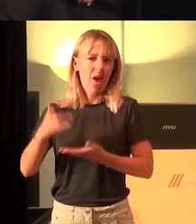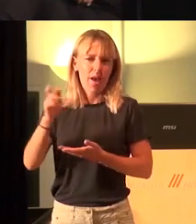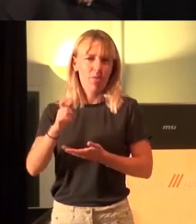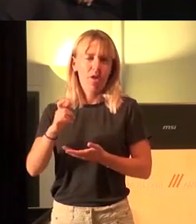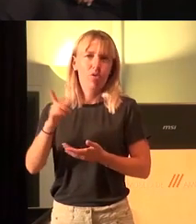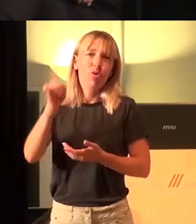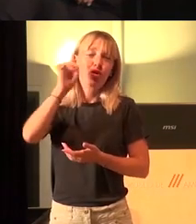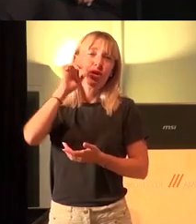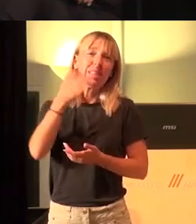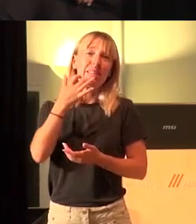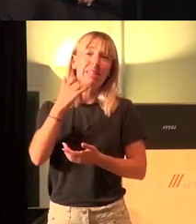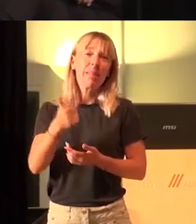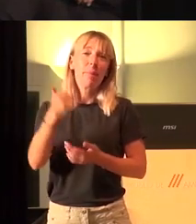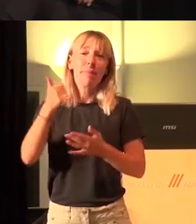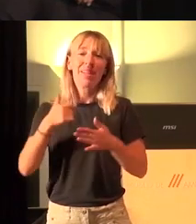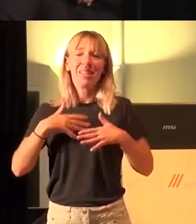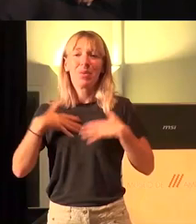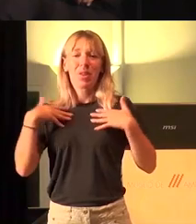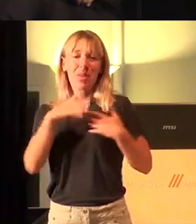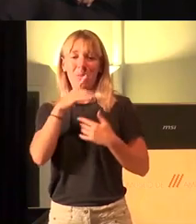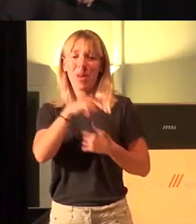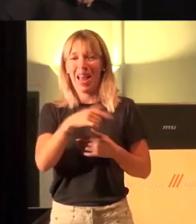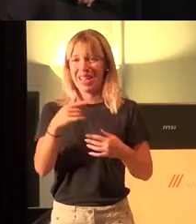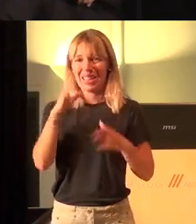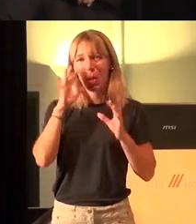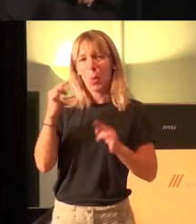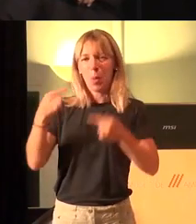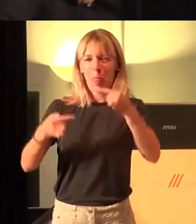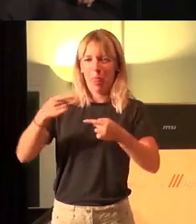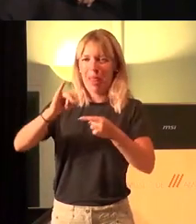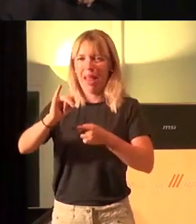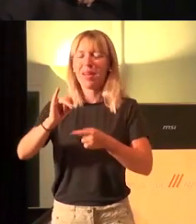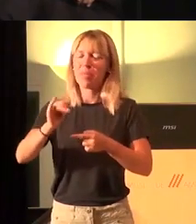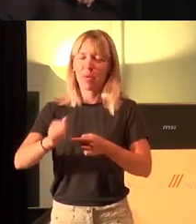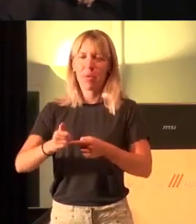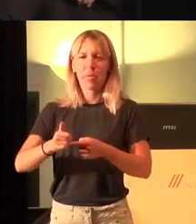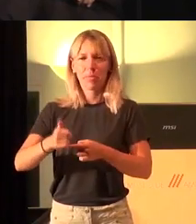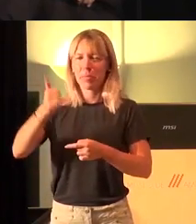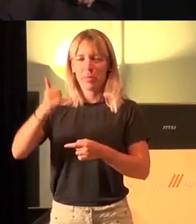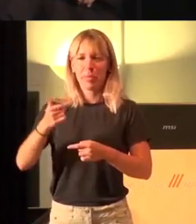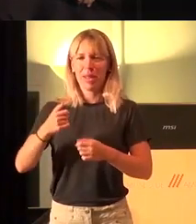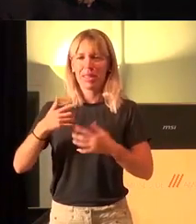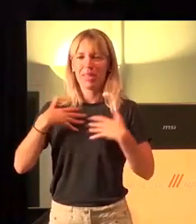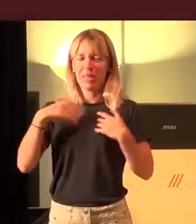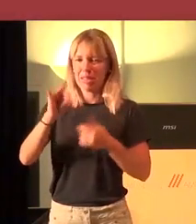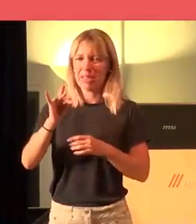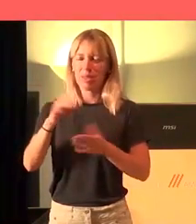no sé si los más entusiastas, porque aquí seguro que hay pelea, pero entre los más entusiastas sin duda.